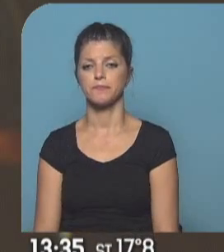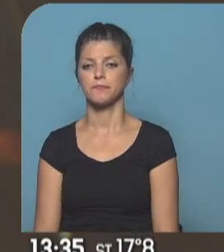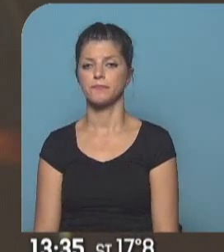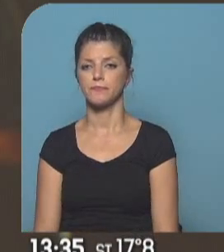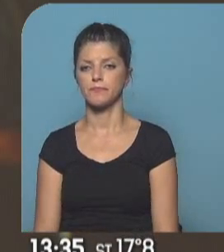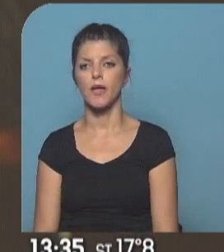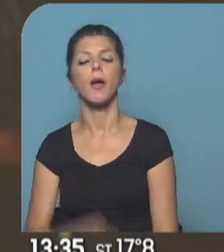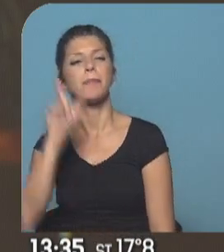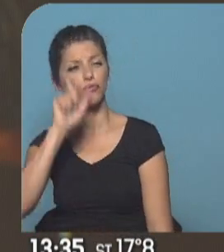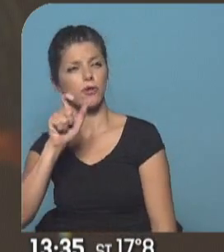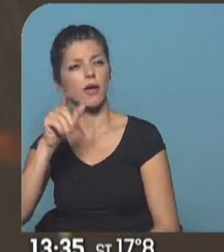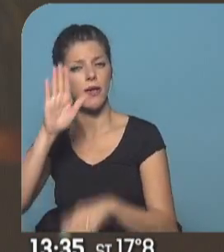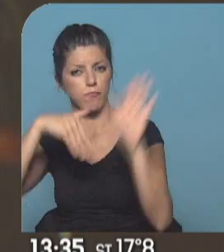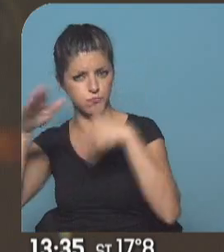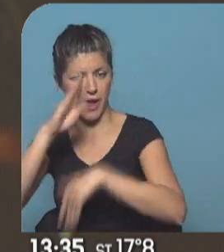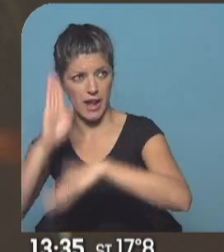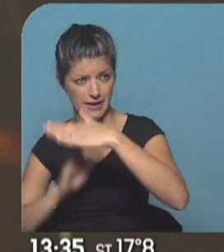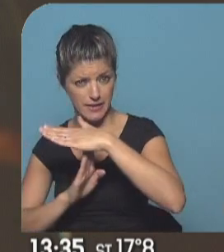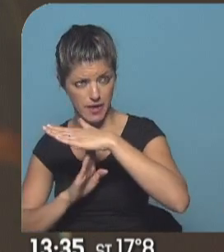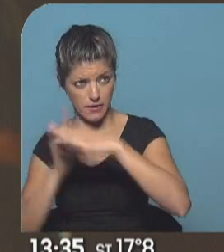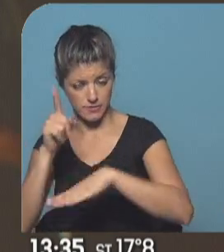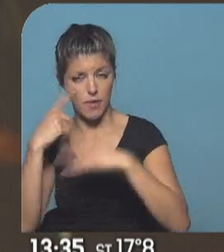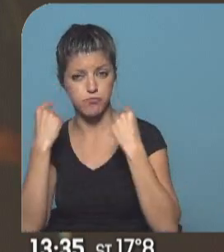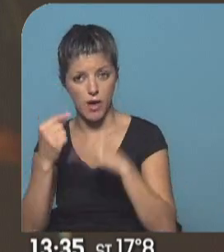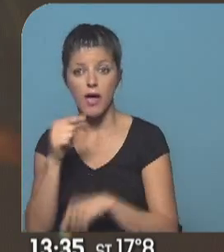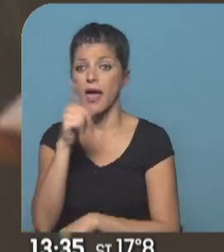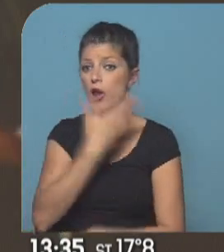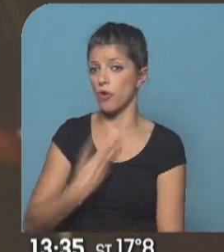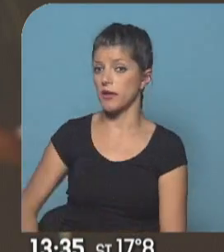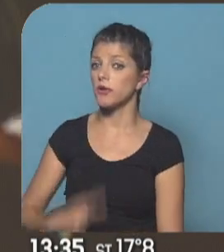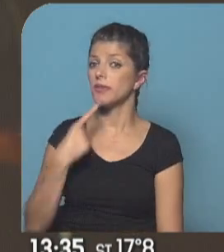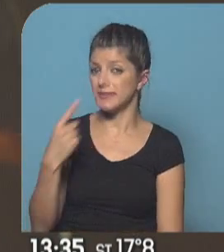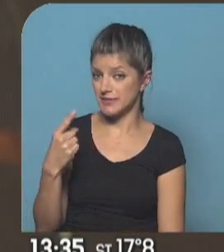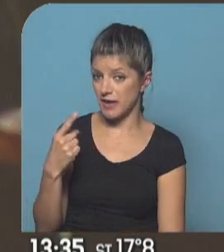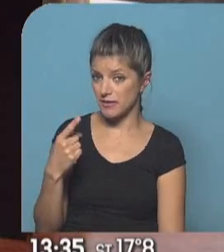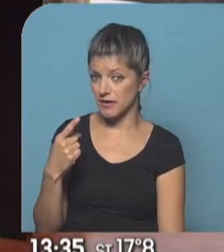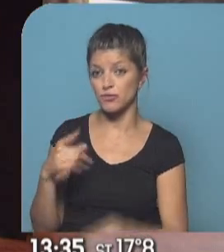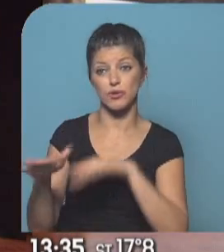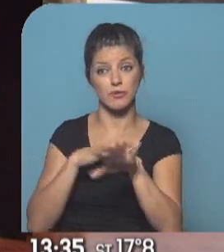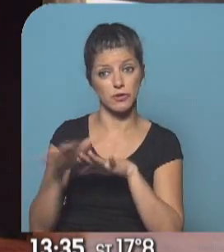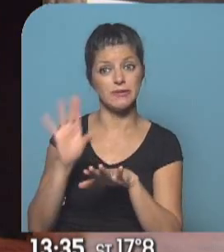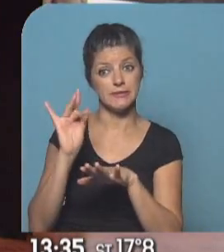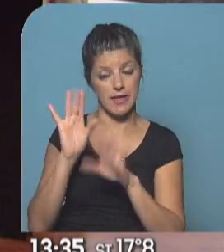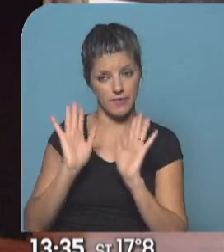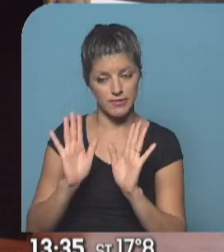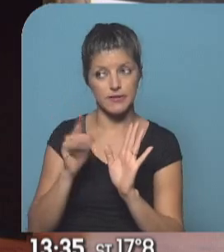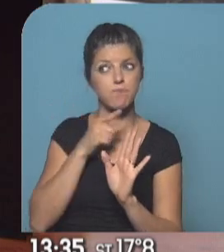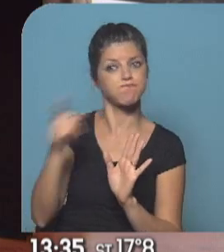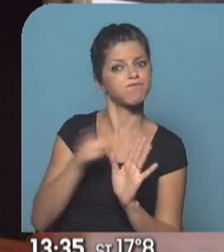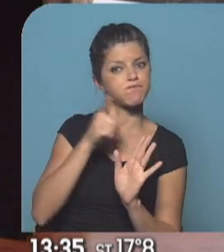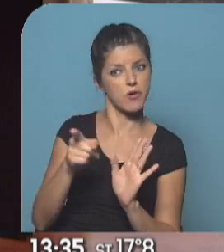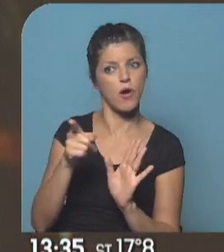esta protesta Sí. están siendo acusados por el gobierno de ser senderistas. Es una situación bastante más complicada. Sí, Tenemos claro.